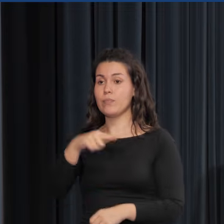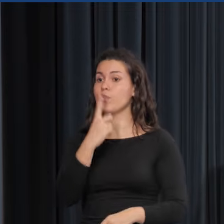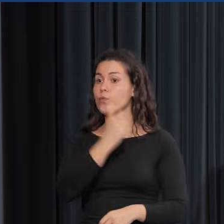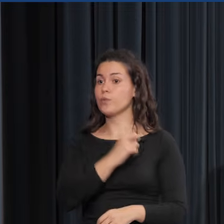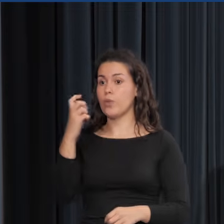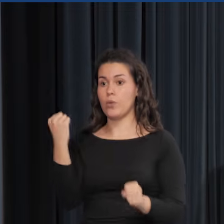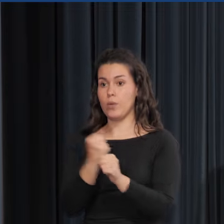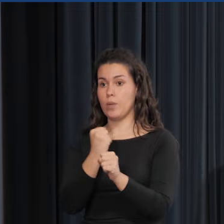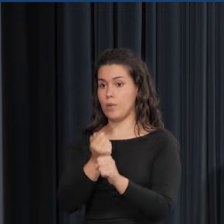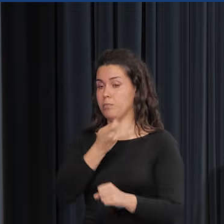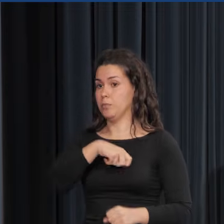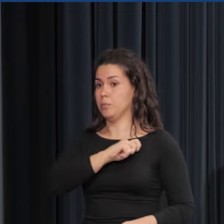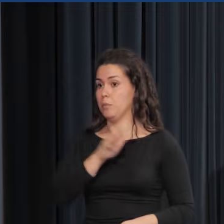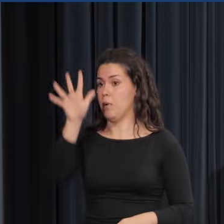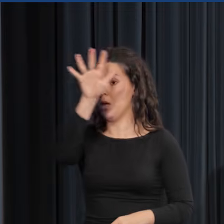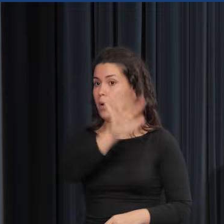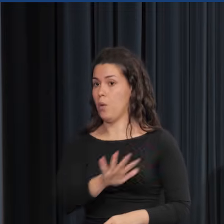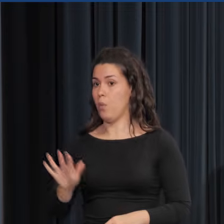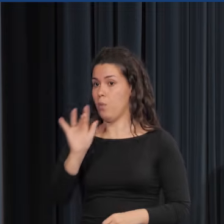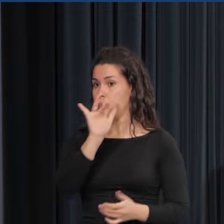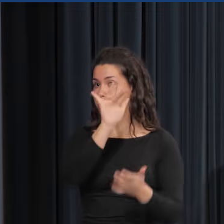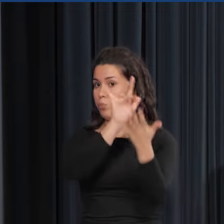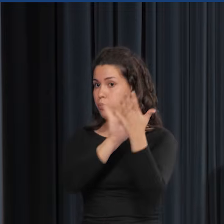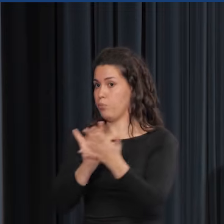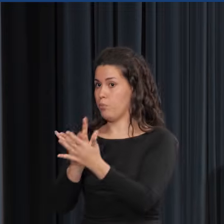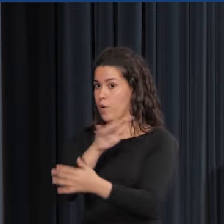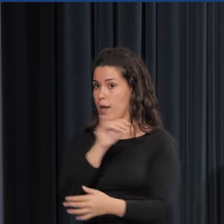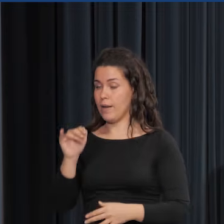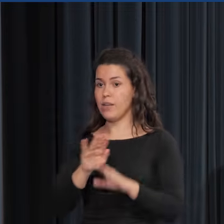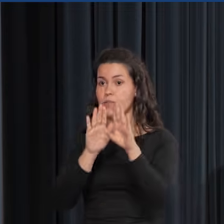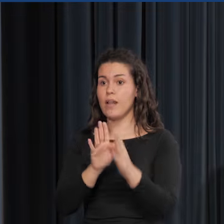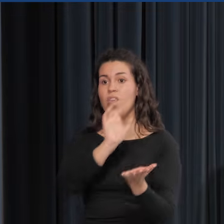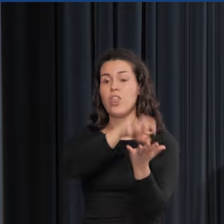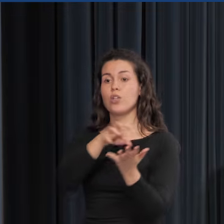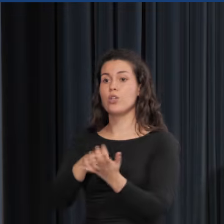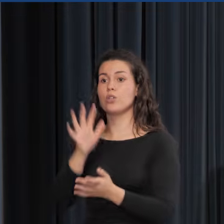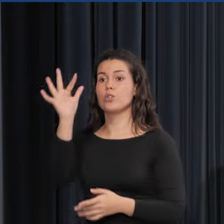está distribuida por todo el territorio nacional, tiene 56